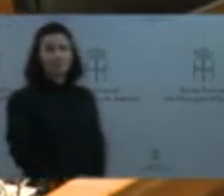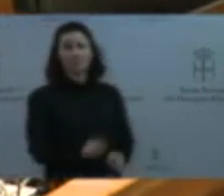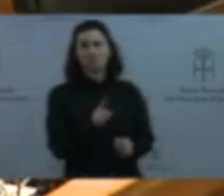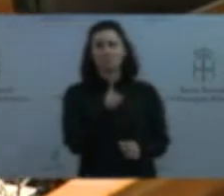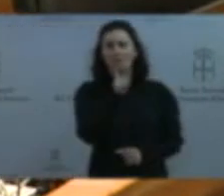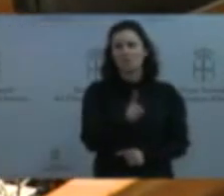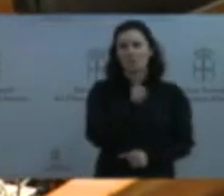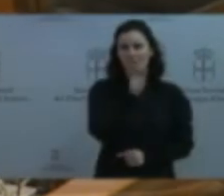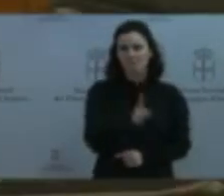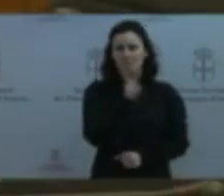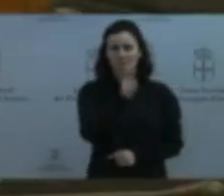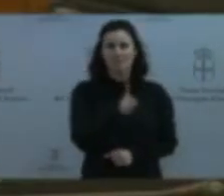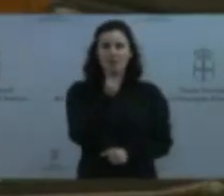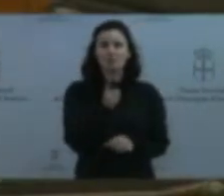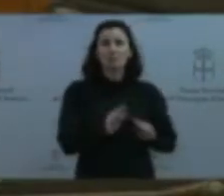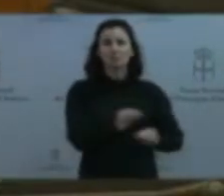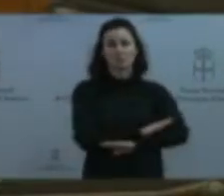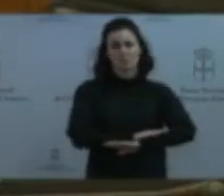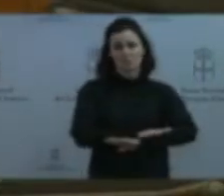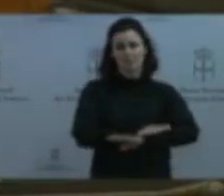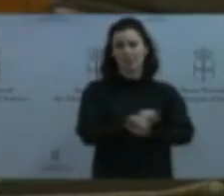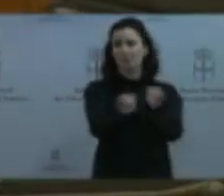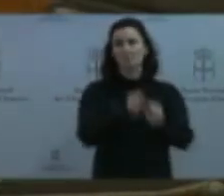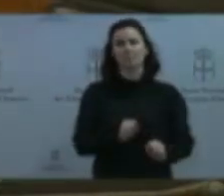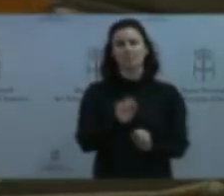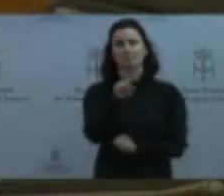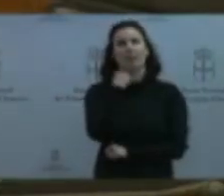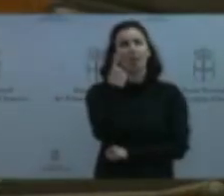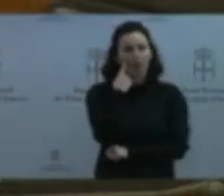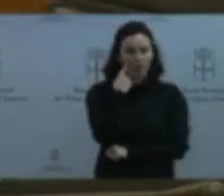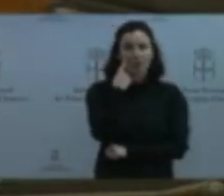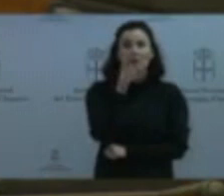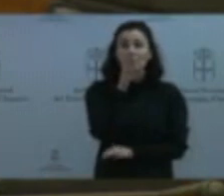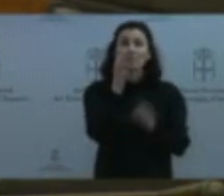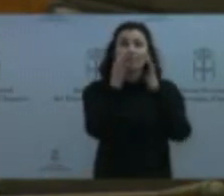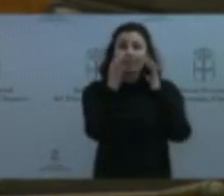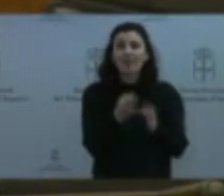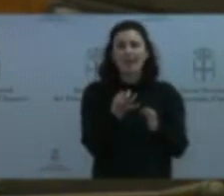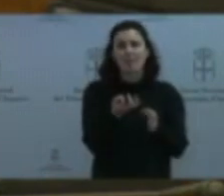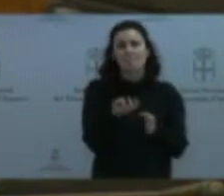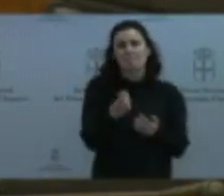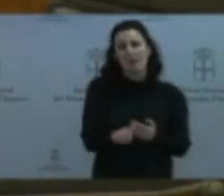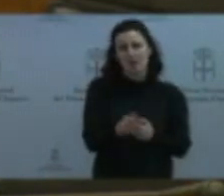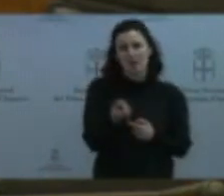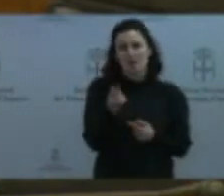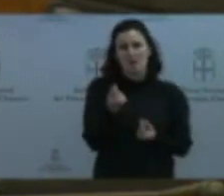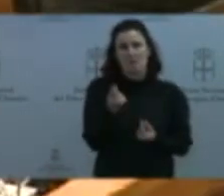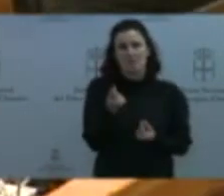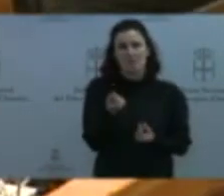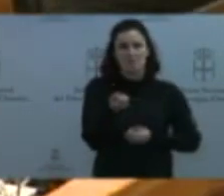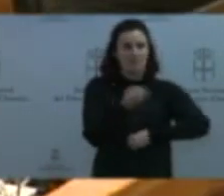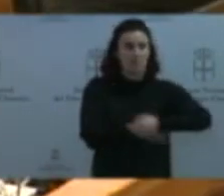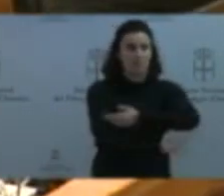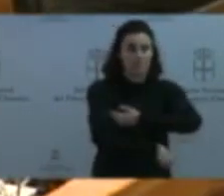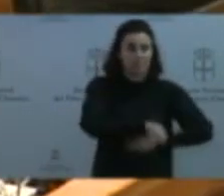poder detectar que se estaba empleando de forma fraudulenta unos fondos públicos que son muy necesarios para otras cuestiones